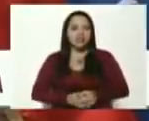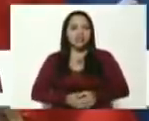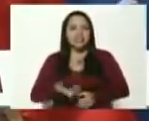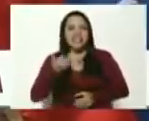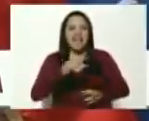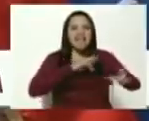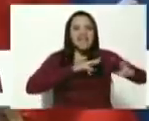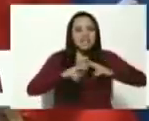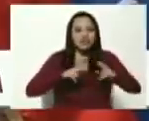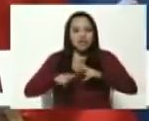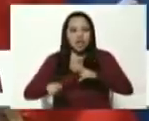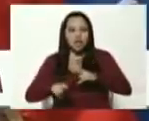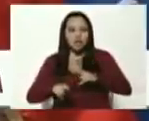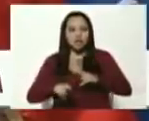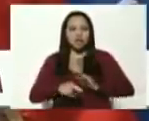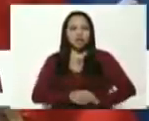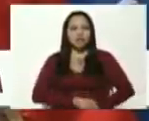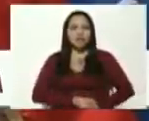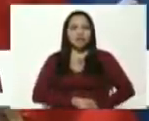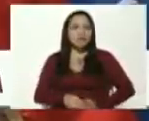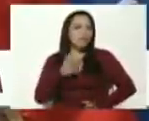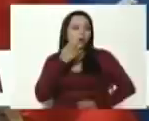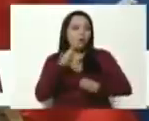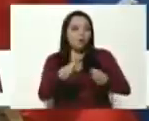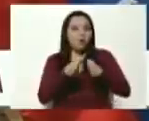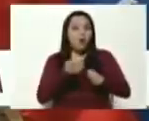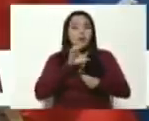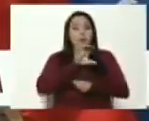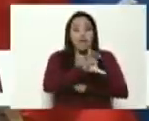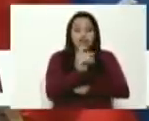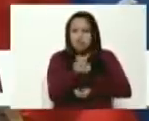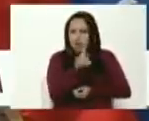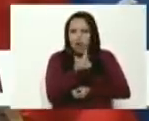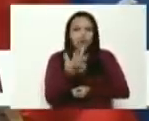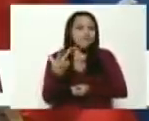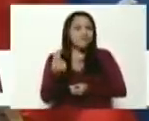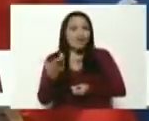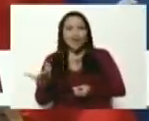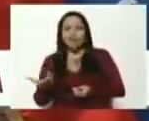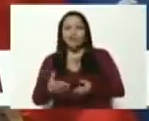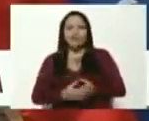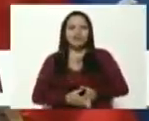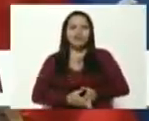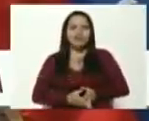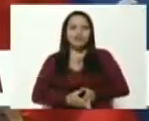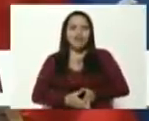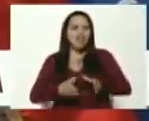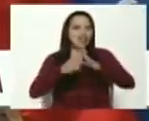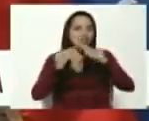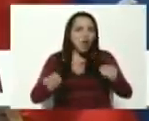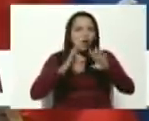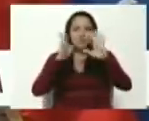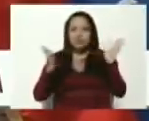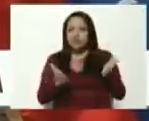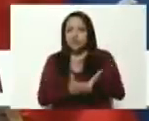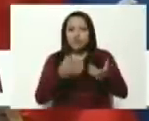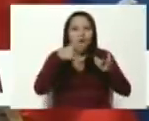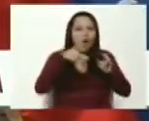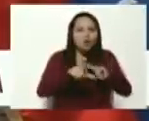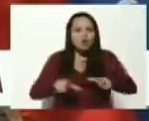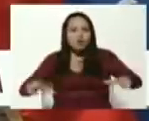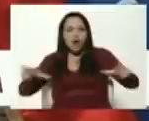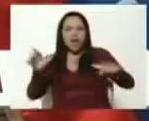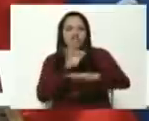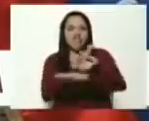y tiene sus raíces no solamente en un país de origen, sino obviamente con satélites en otros lugares y en otras